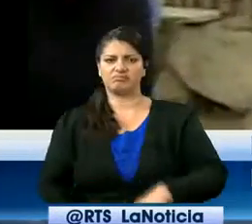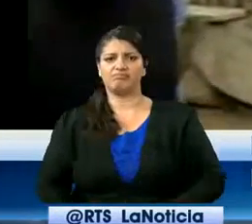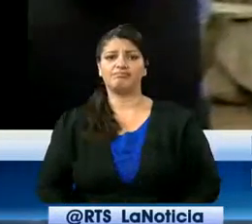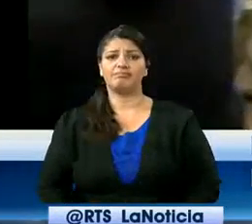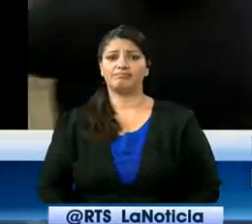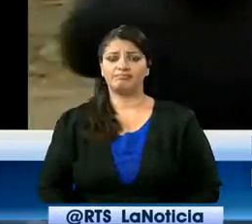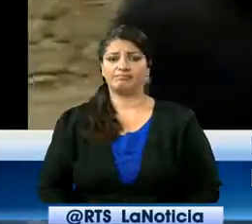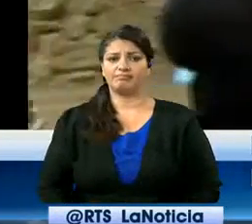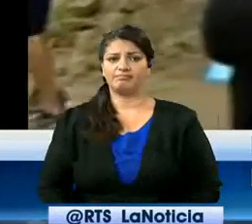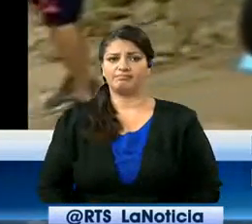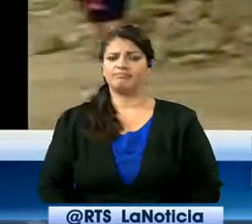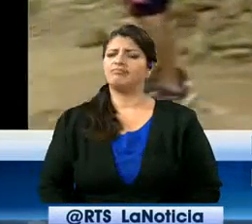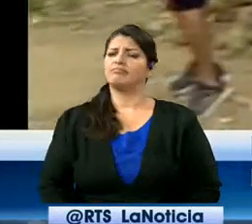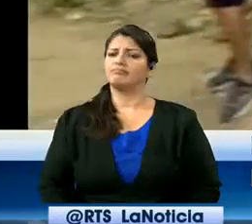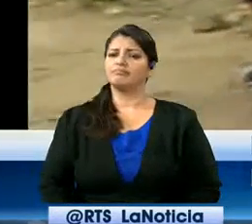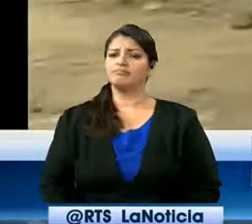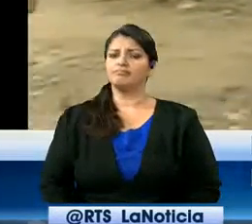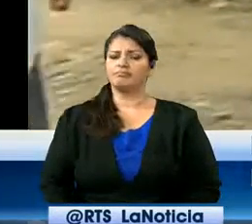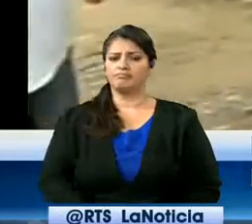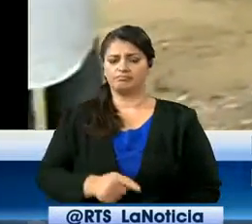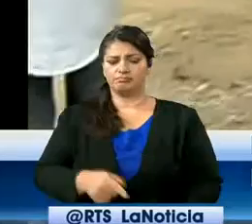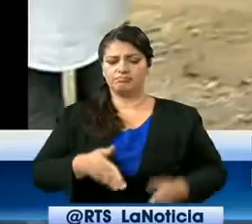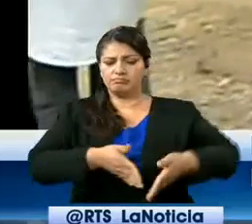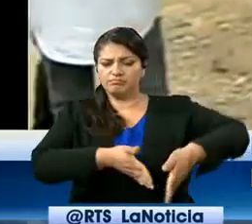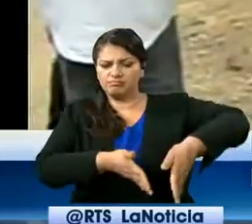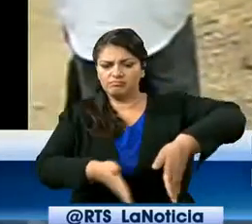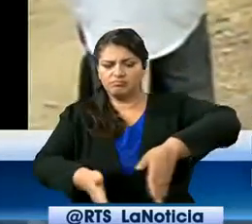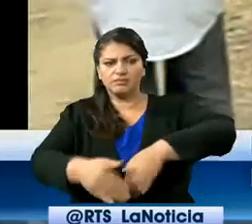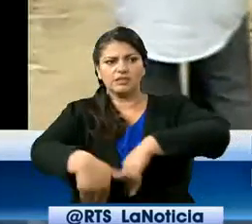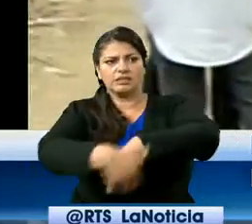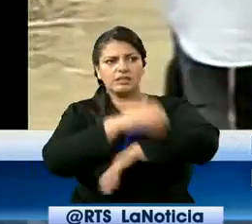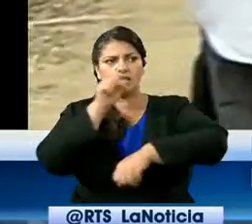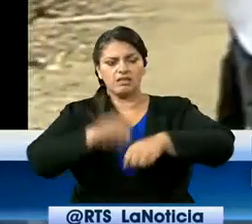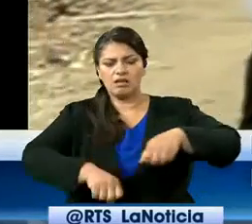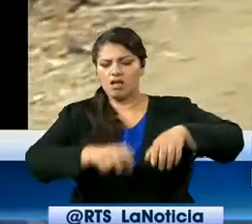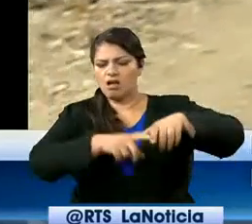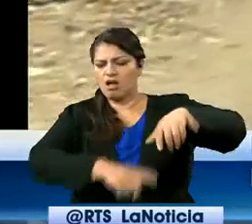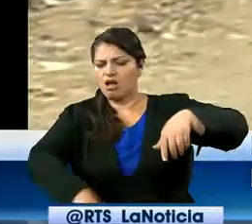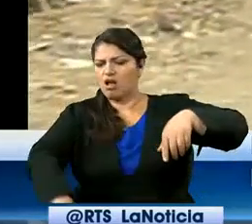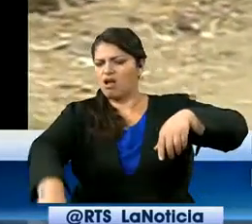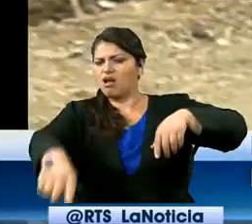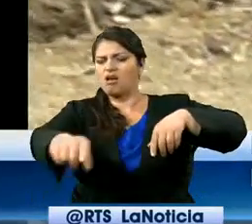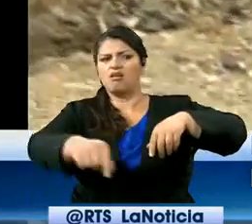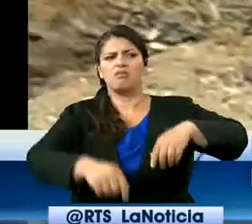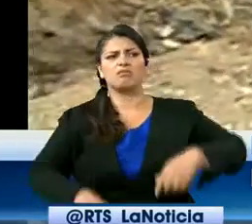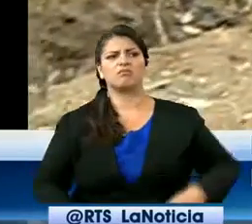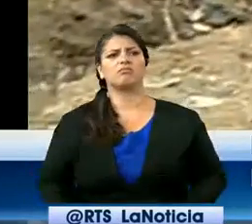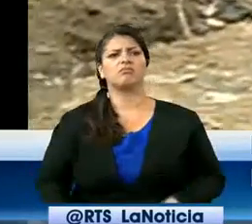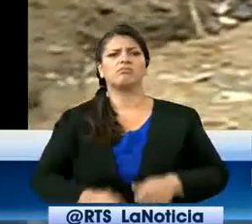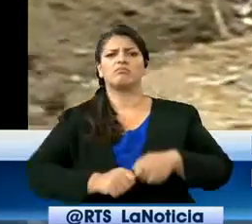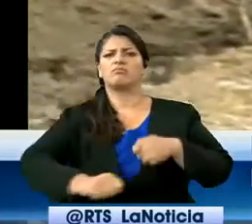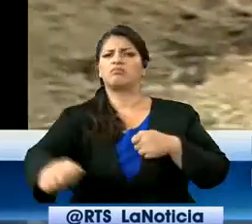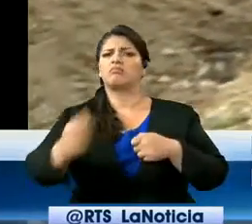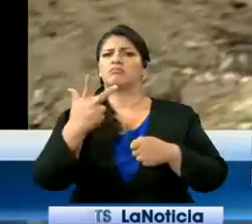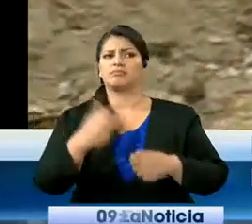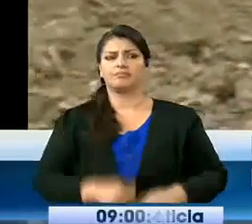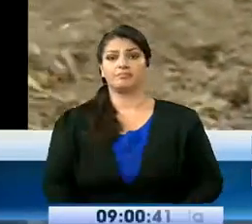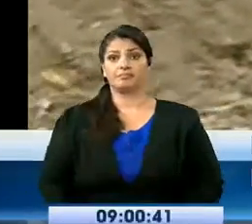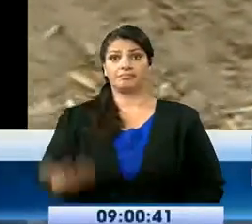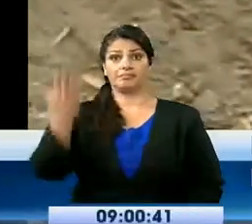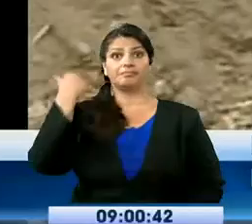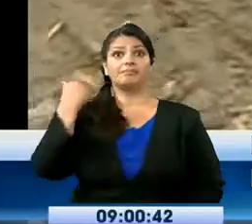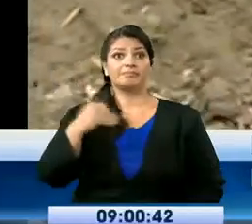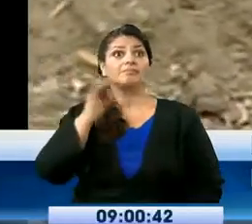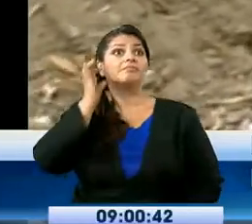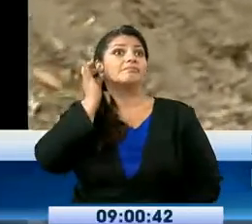de 3 metros. Aquí hacia el calle no entra ni una ambulancia. Han habido mujeres que en la